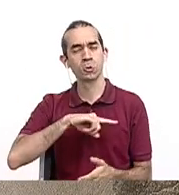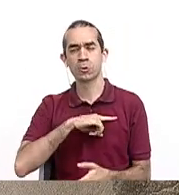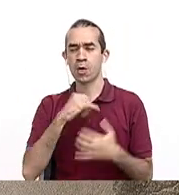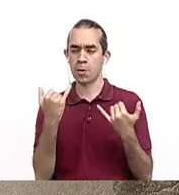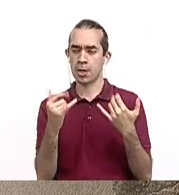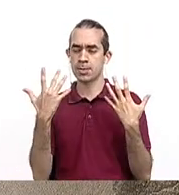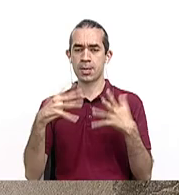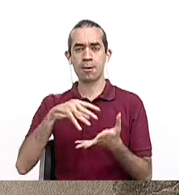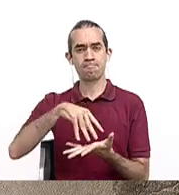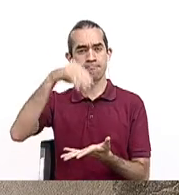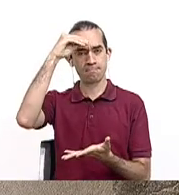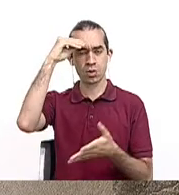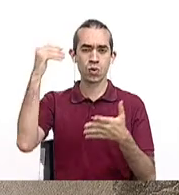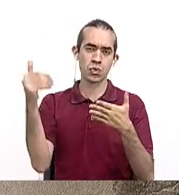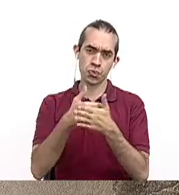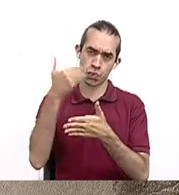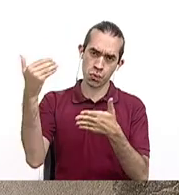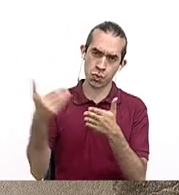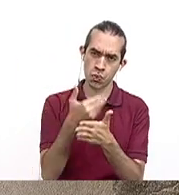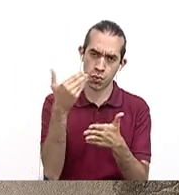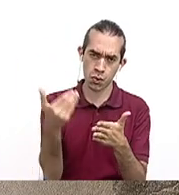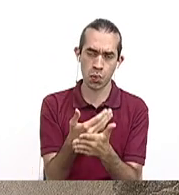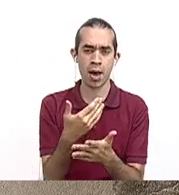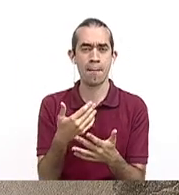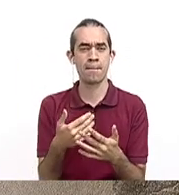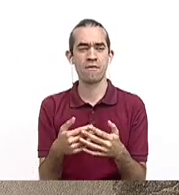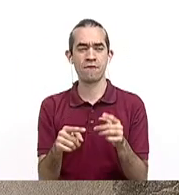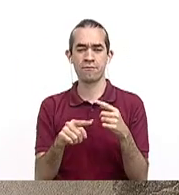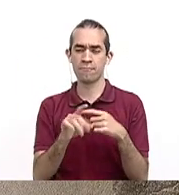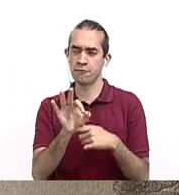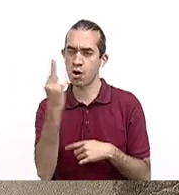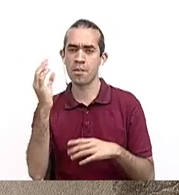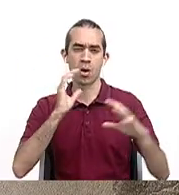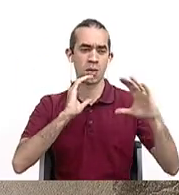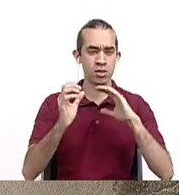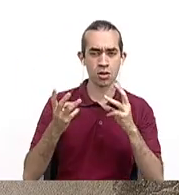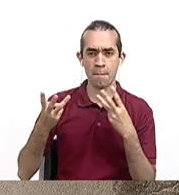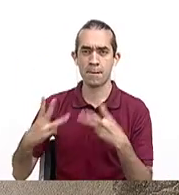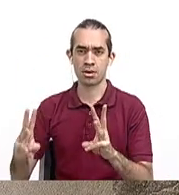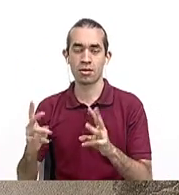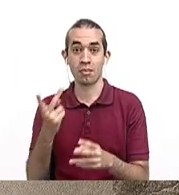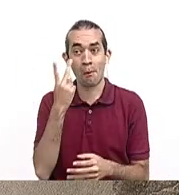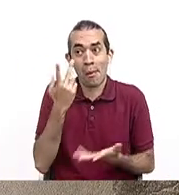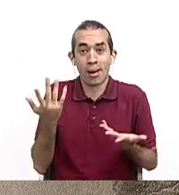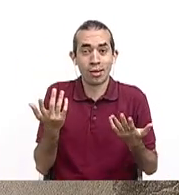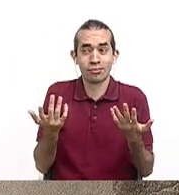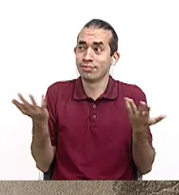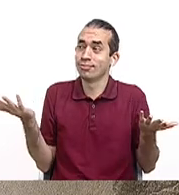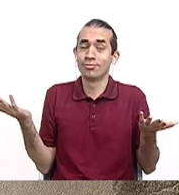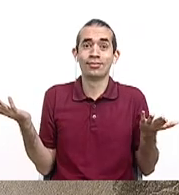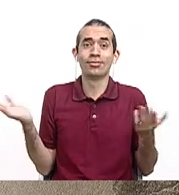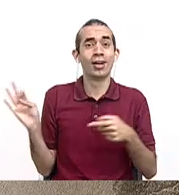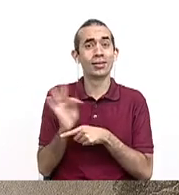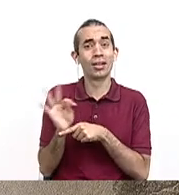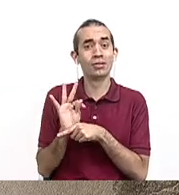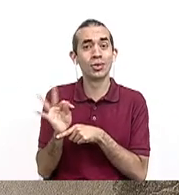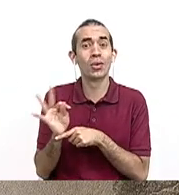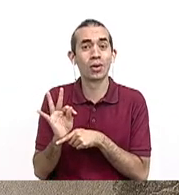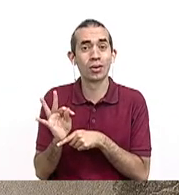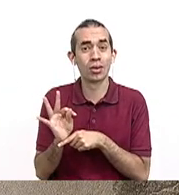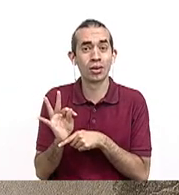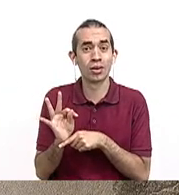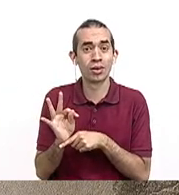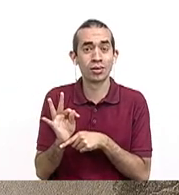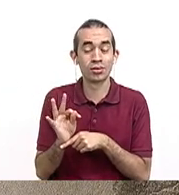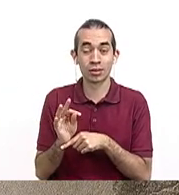nuevas cosas nuevos métodos y nuevas formas de comunicarnos imágenes y que hoy estamos en televisión a través de las pantallas de